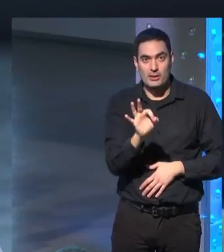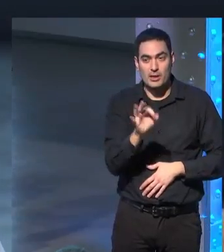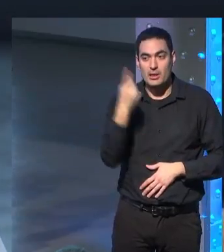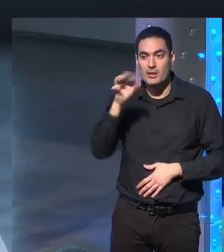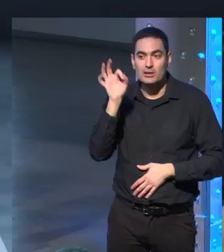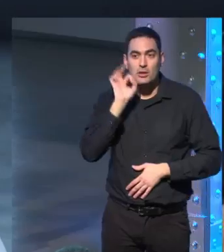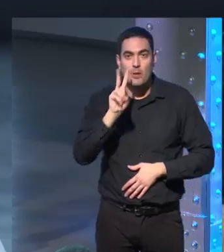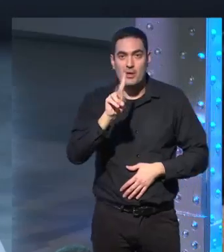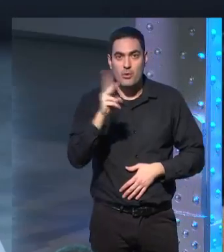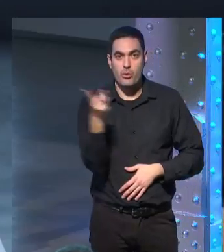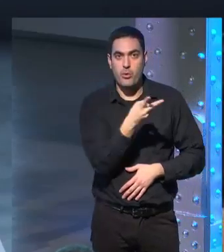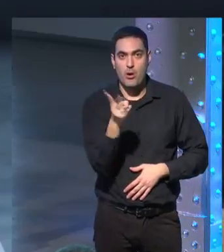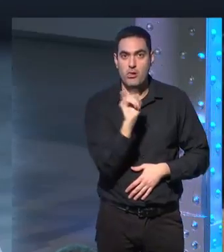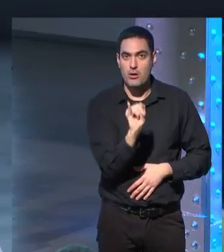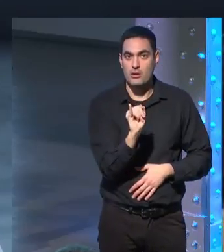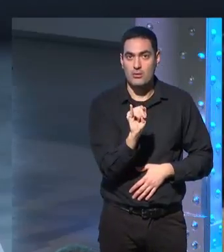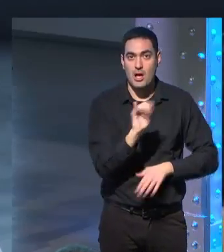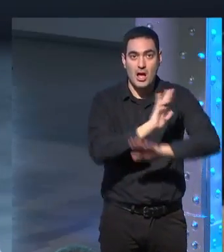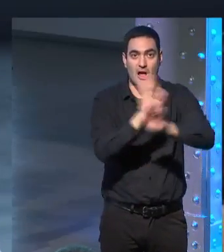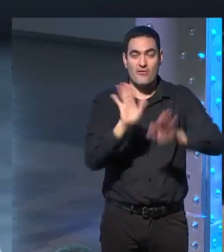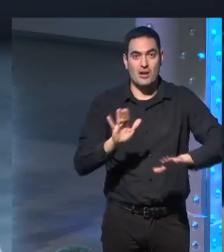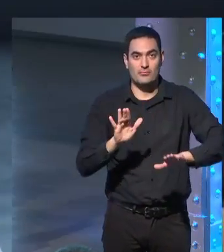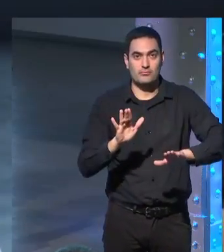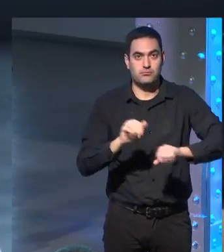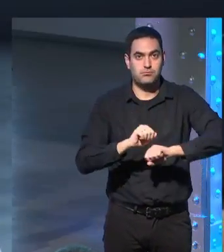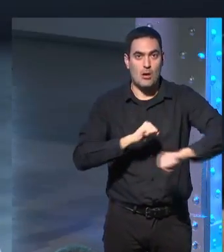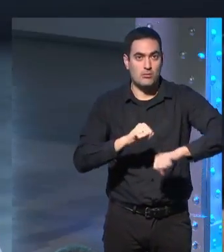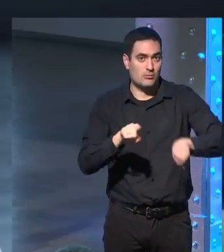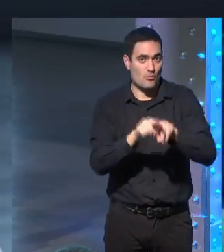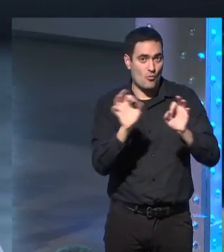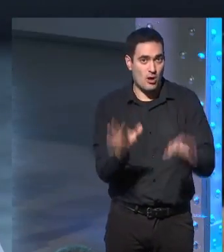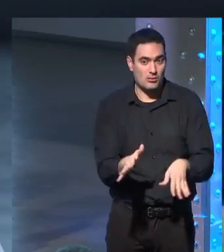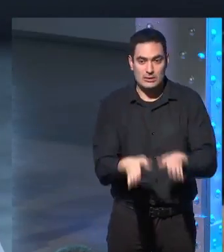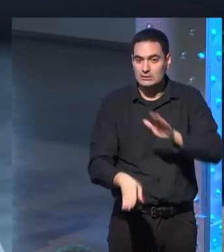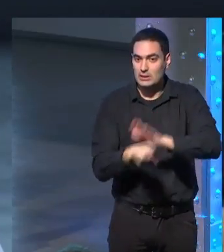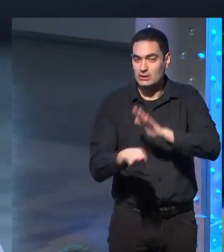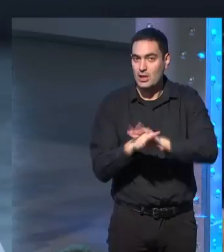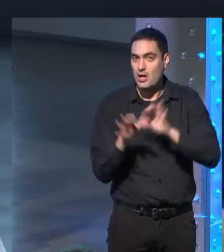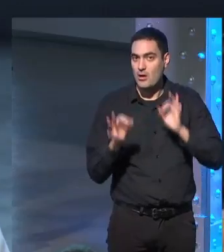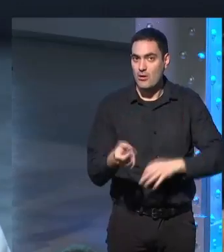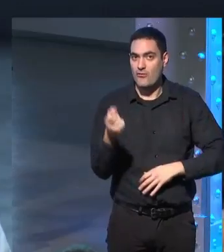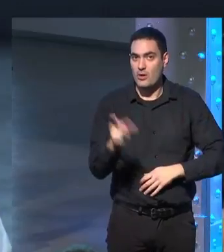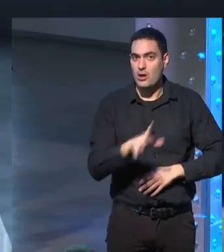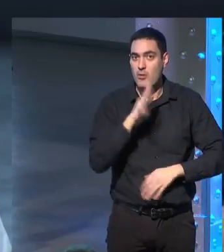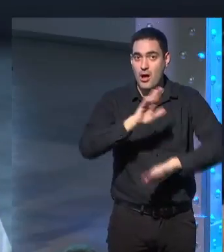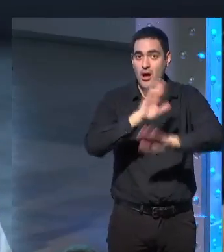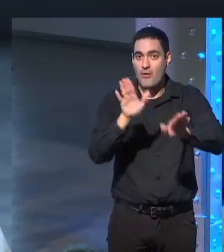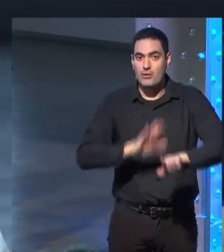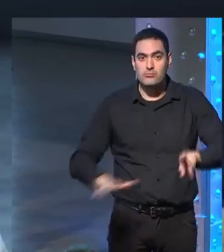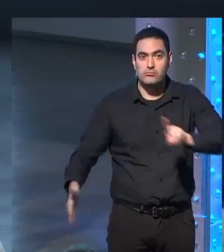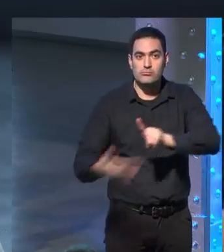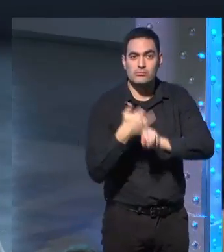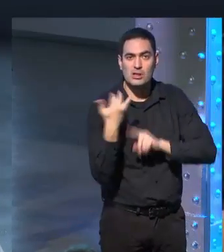XXI. Y esto ha explotado. Y no podemos seguir así. Nos encontramos al final con que estos